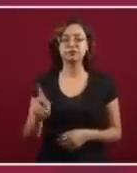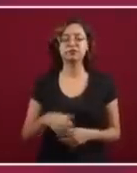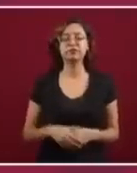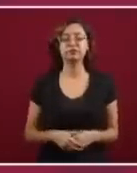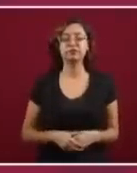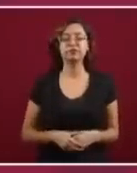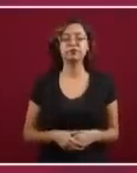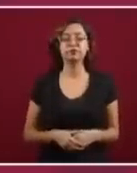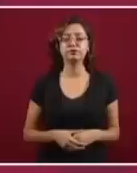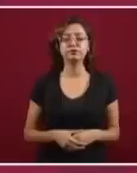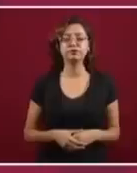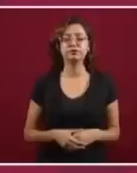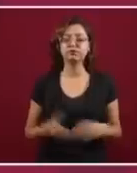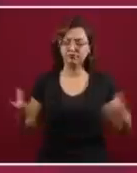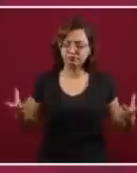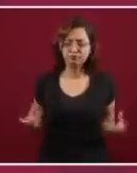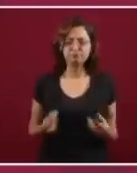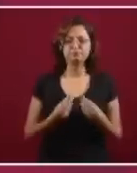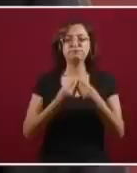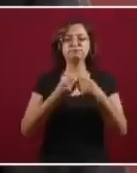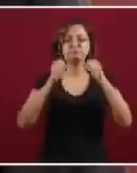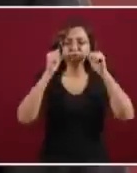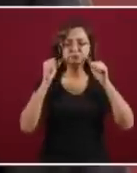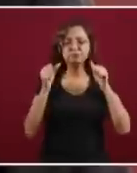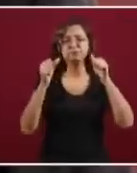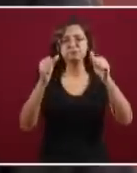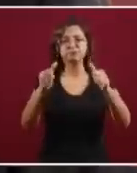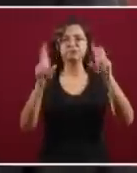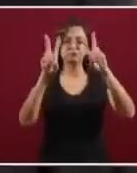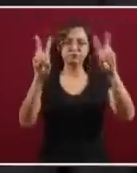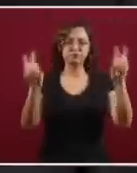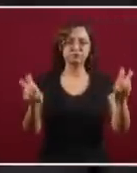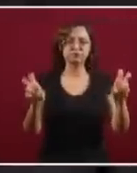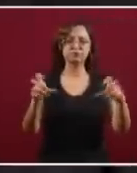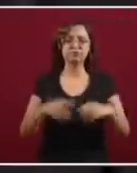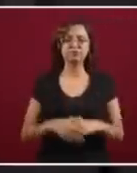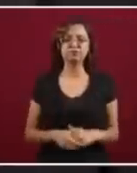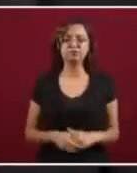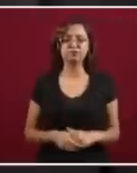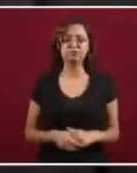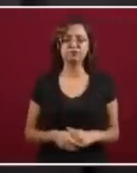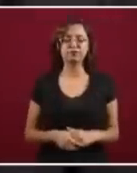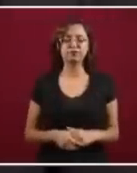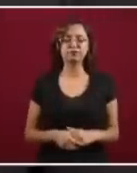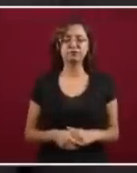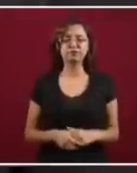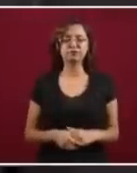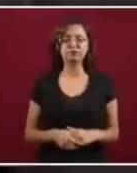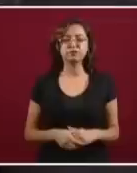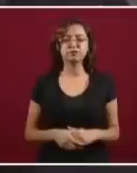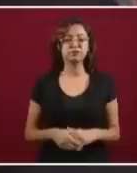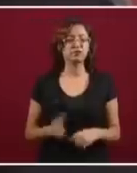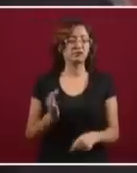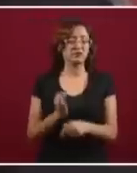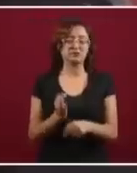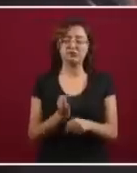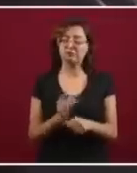que nos acompañen en este tema es una prioridad